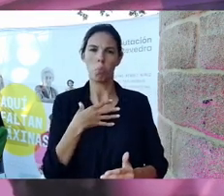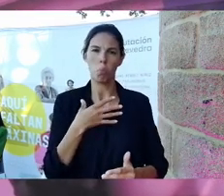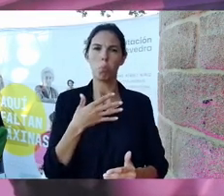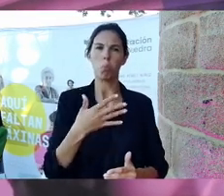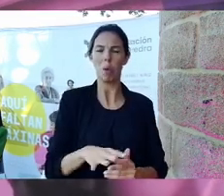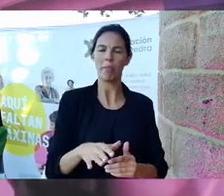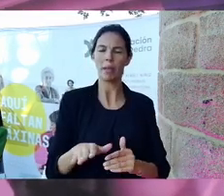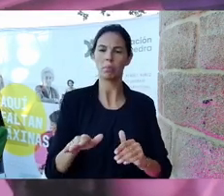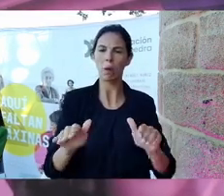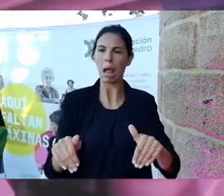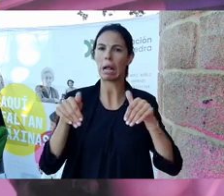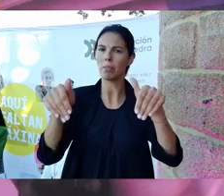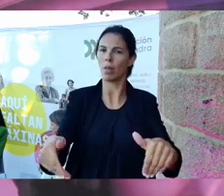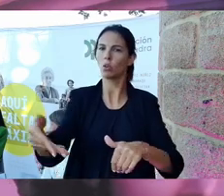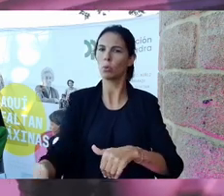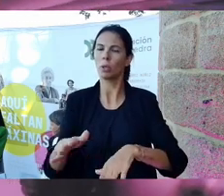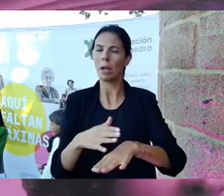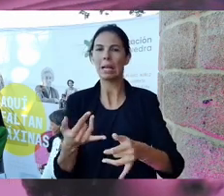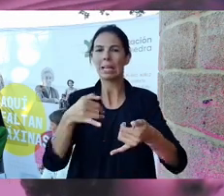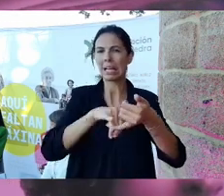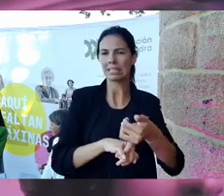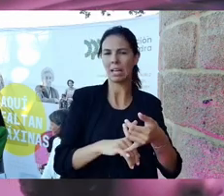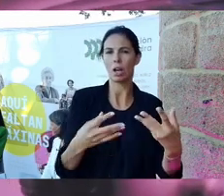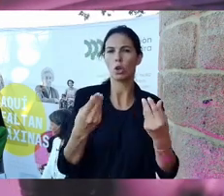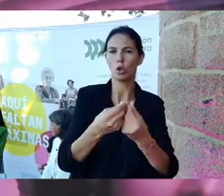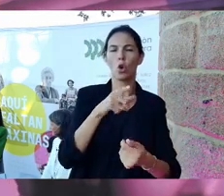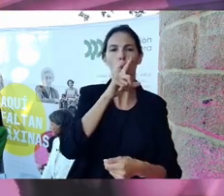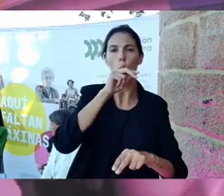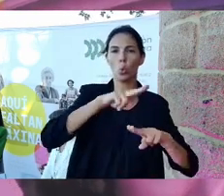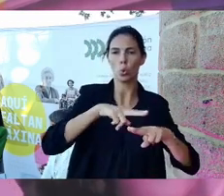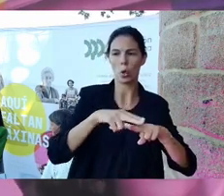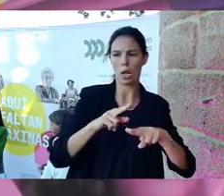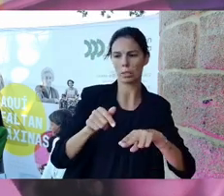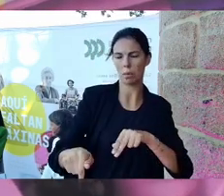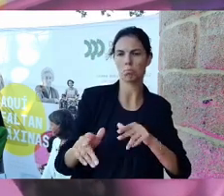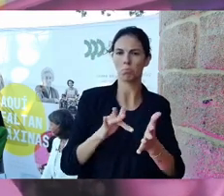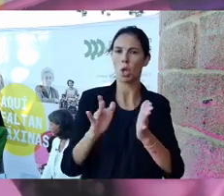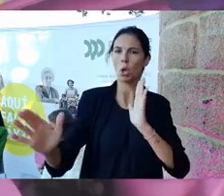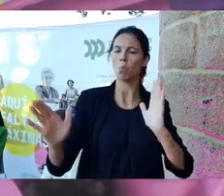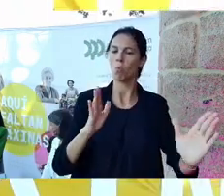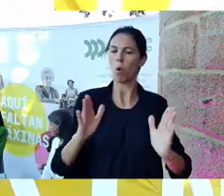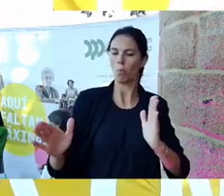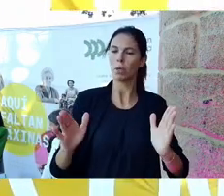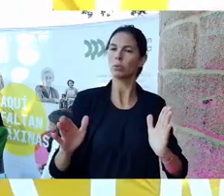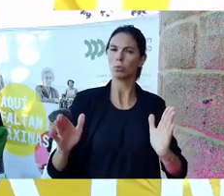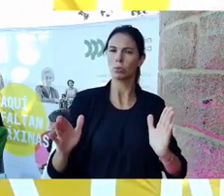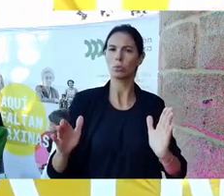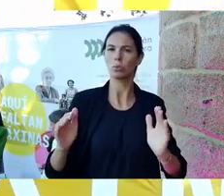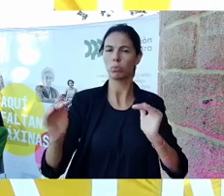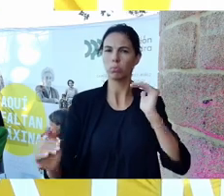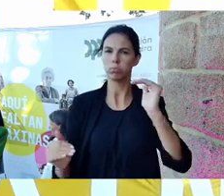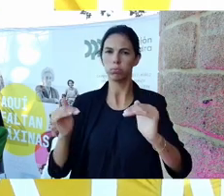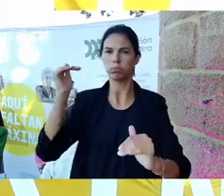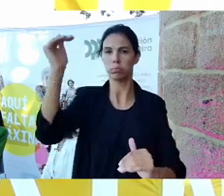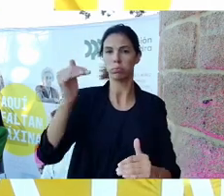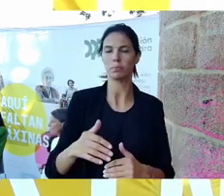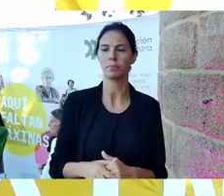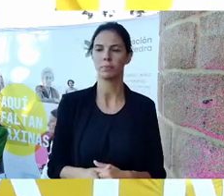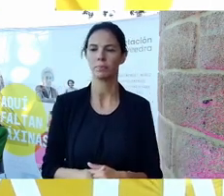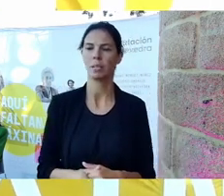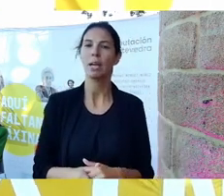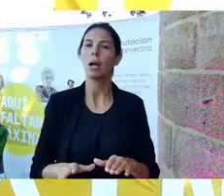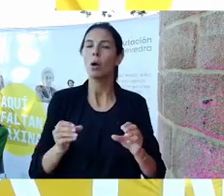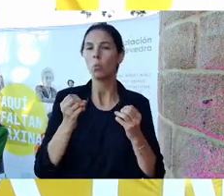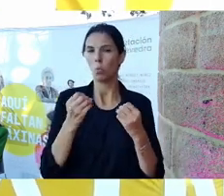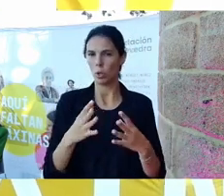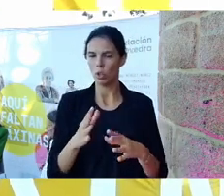posición favorable a que fuese un buen candidato para casar con Urraca en este momento de afrenta al